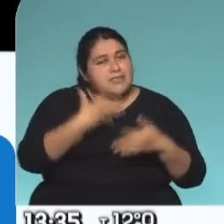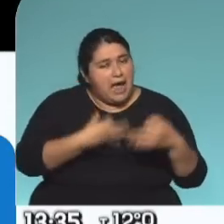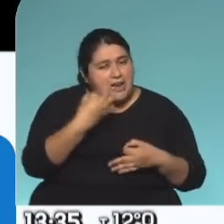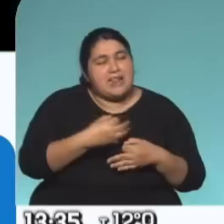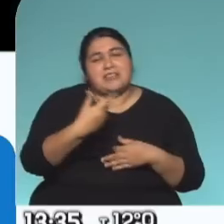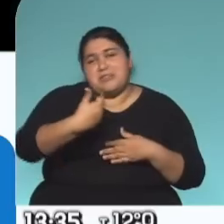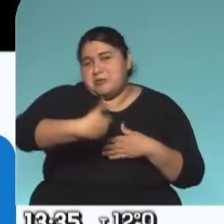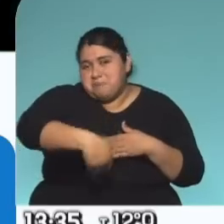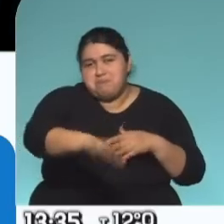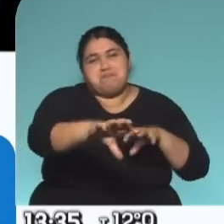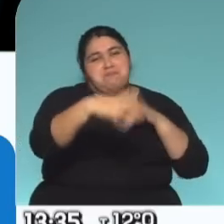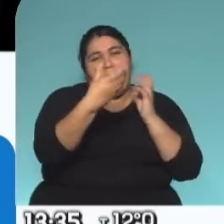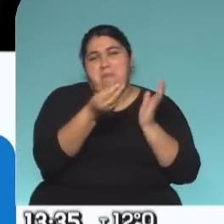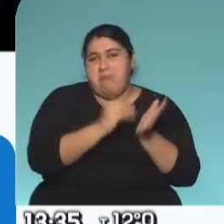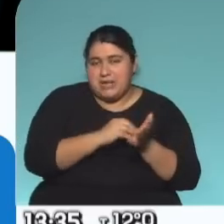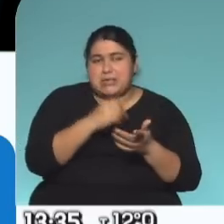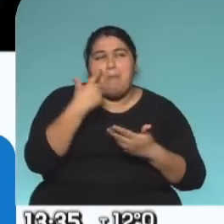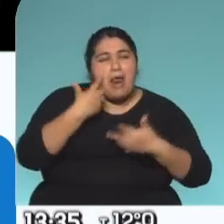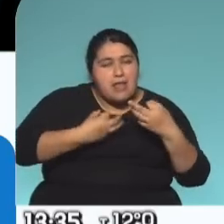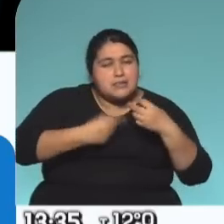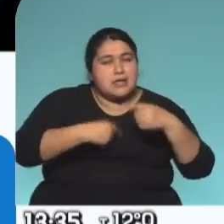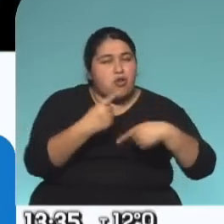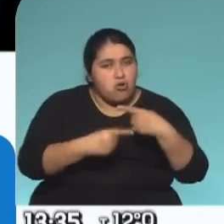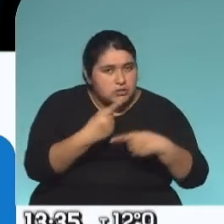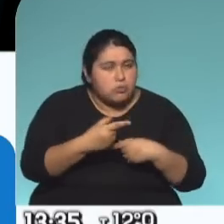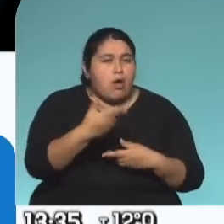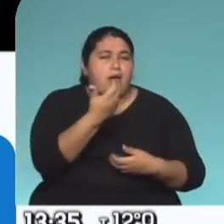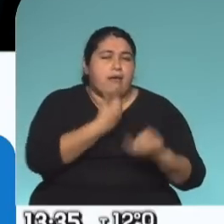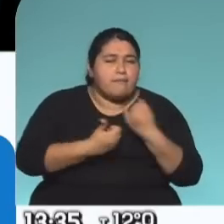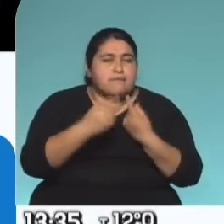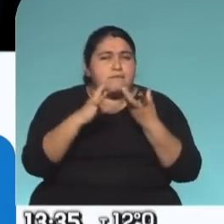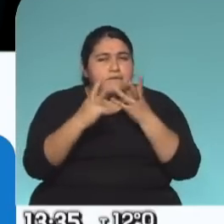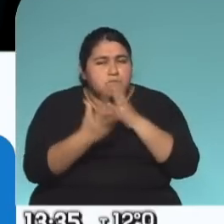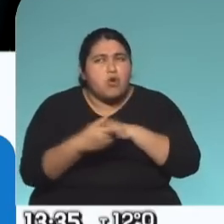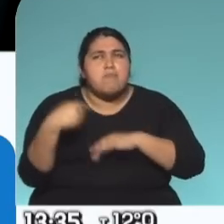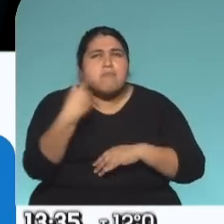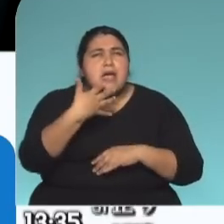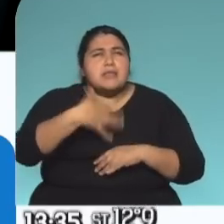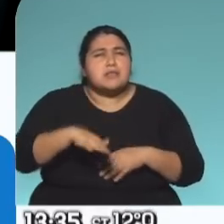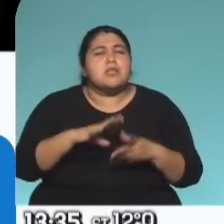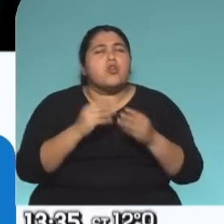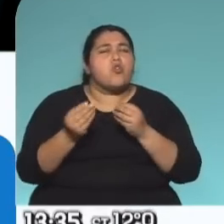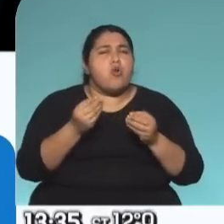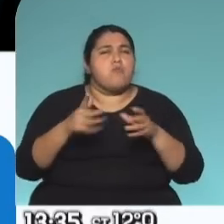te volveremos a llamar para seguir analizando y describiendo y tratando de entender lo